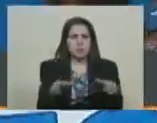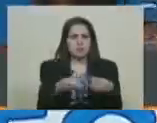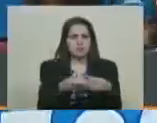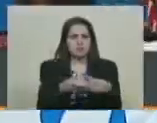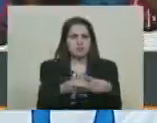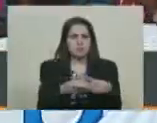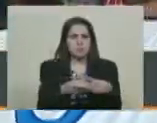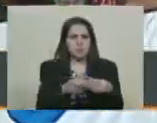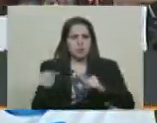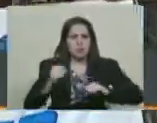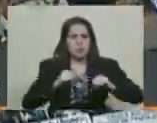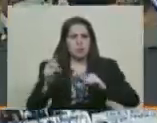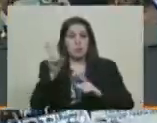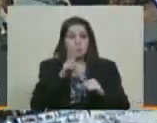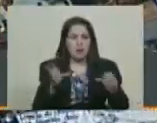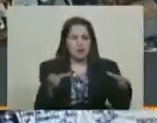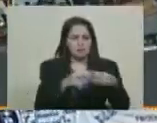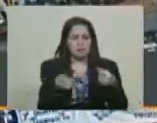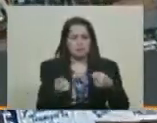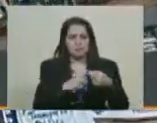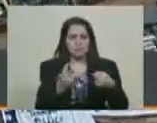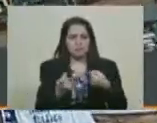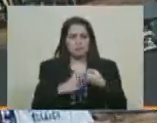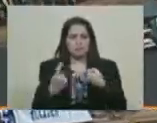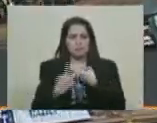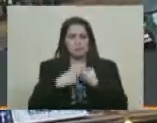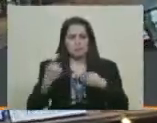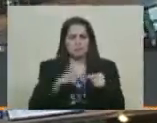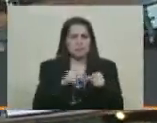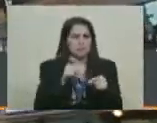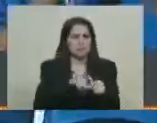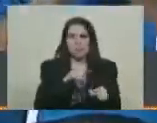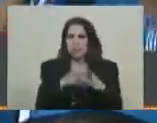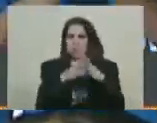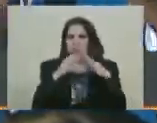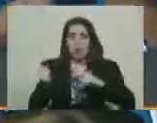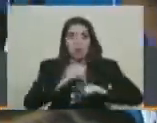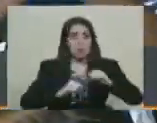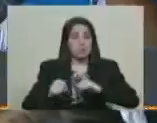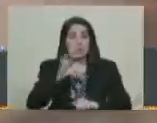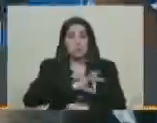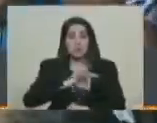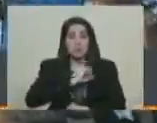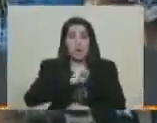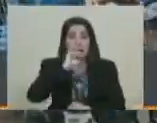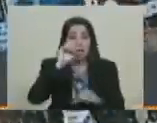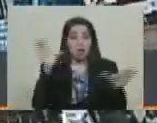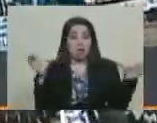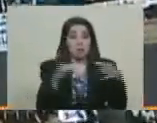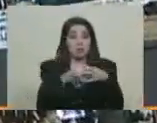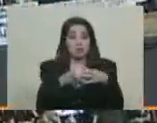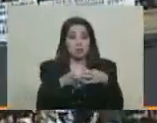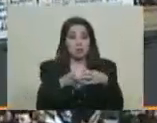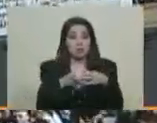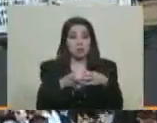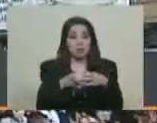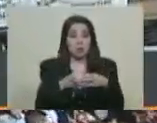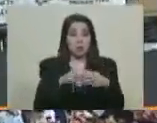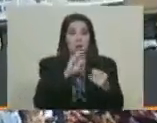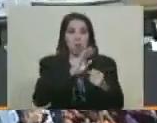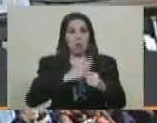al movimiento Somos Venezuela. Que agrupa a todos los movimientos sociales en un todo, en una